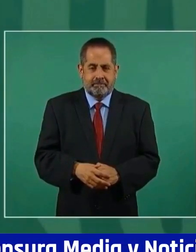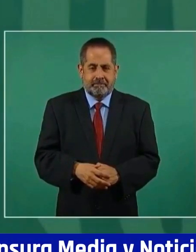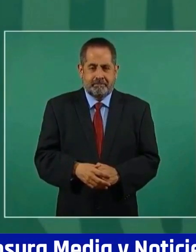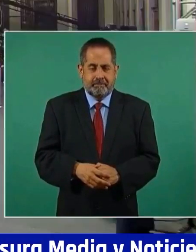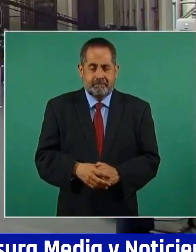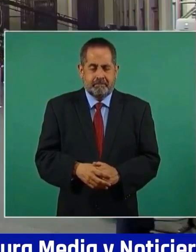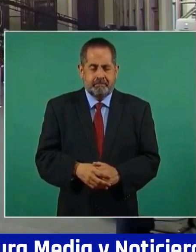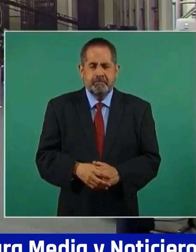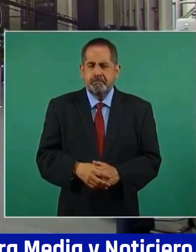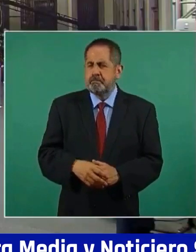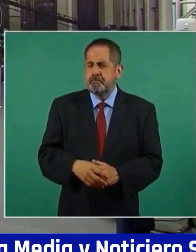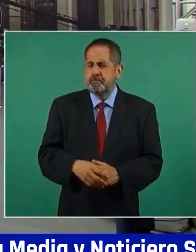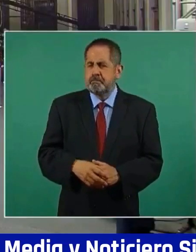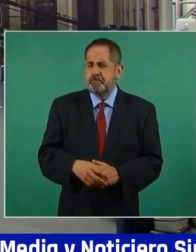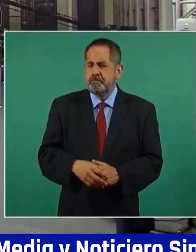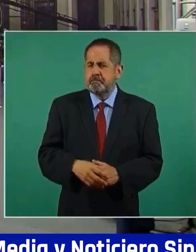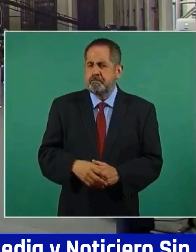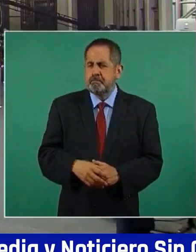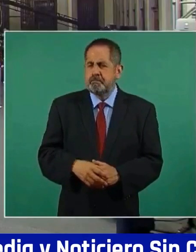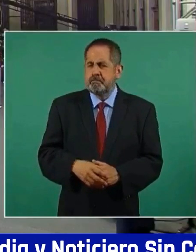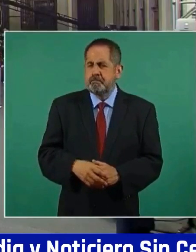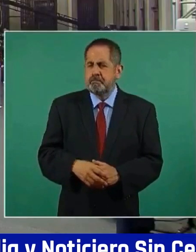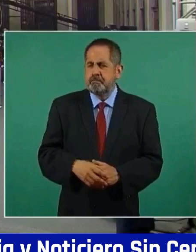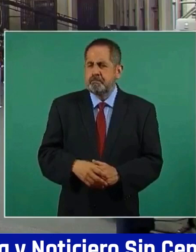¿podría haber una investigación sobre eso?